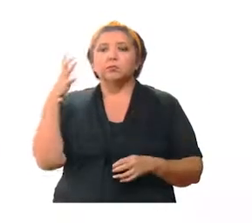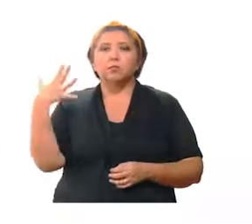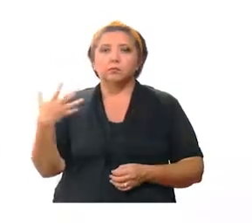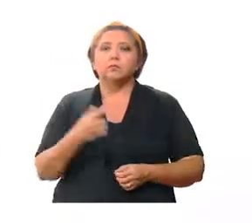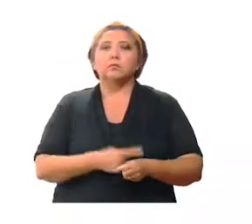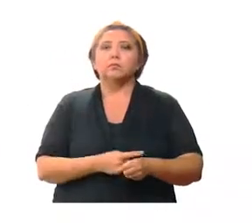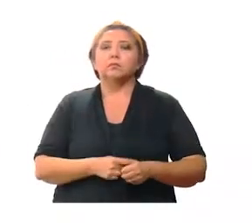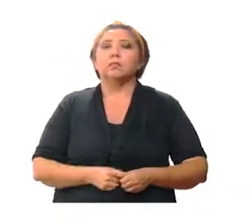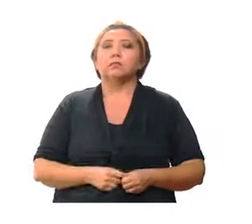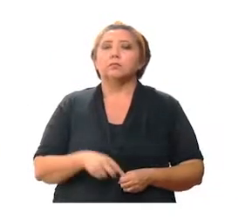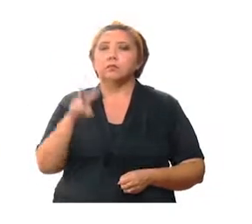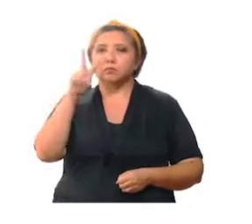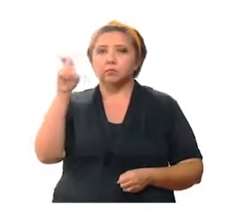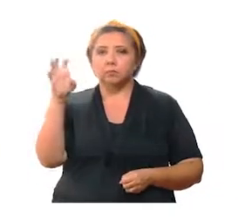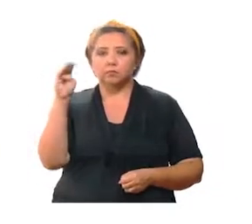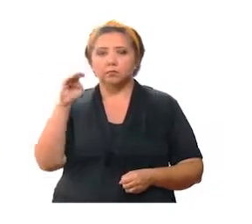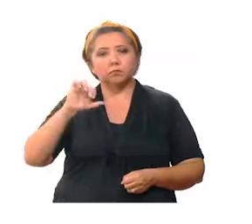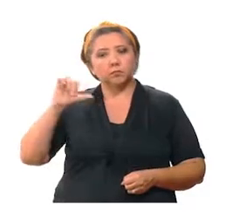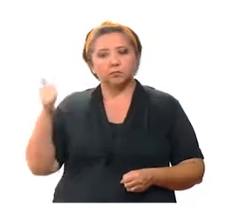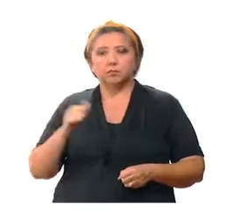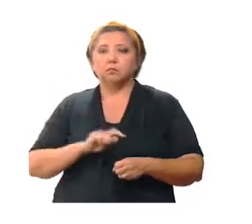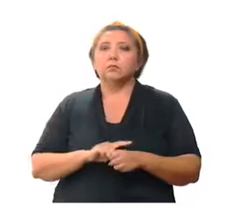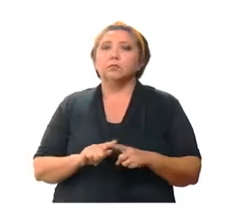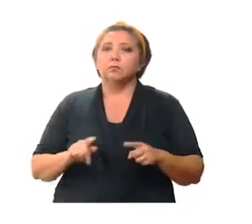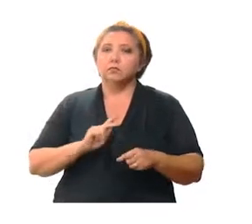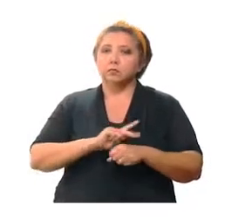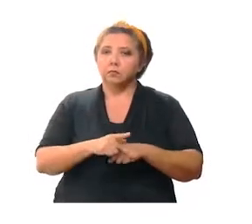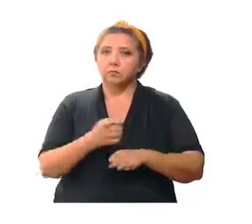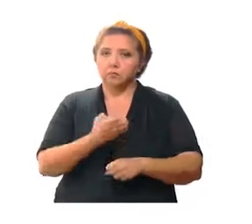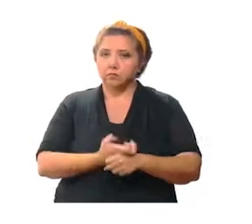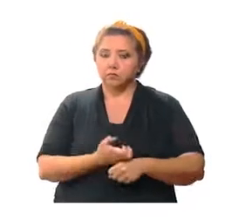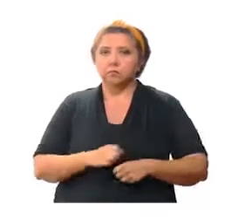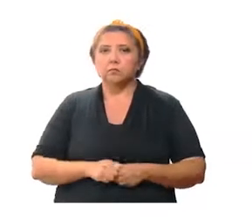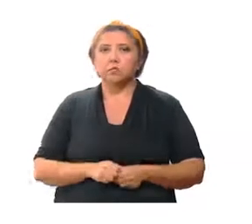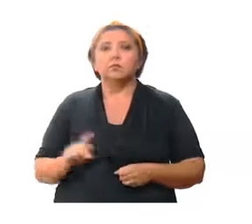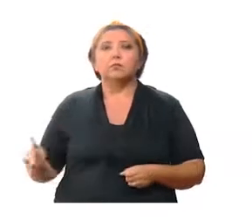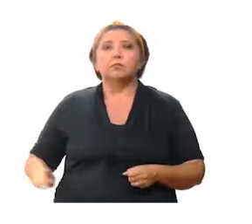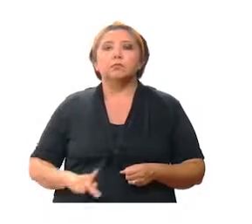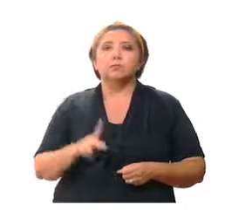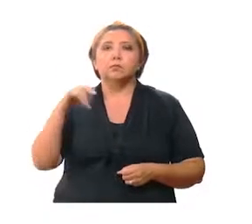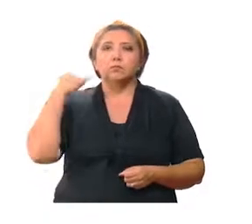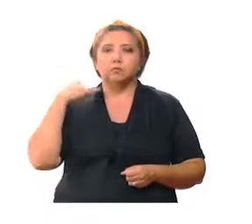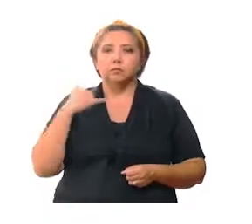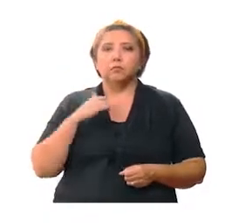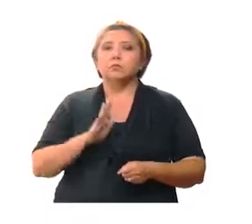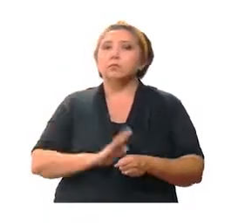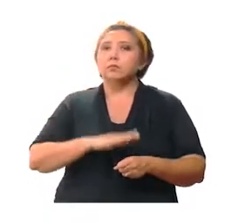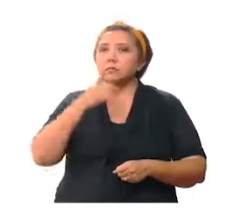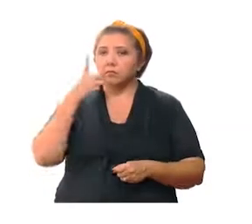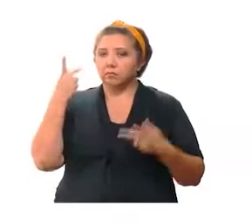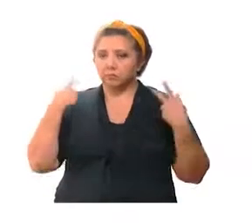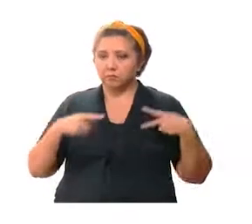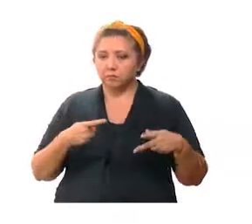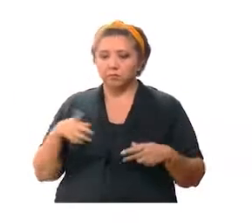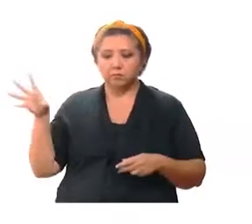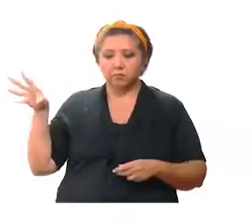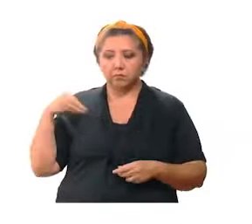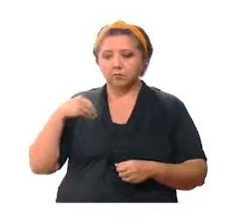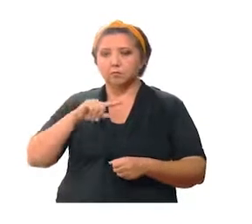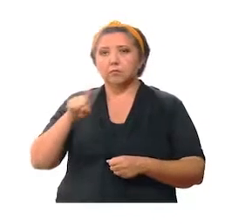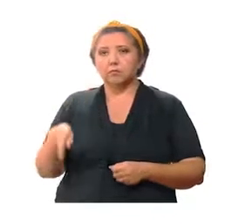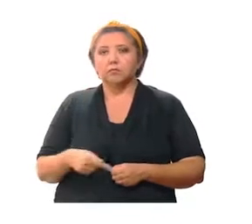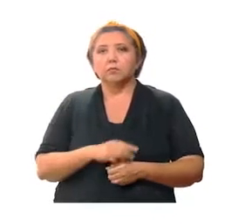casos positivos, 290 son de otro país u otro estado. Los municipios de Yucatán con mayor número de personas contagiadas